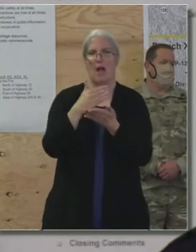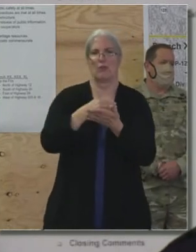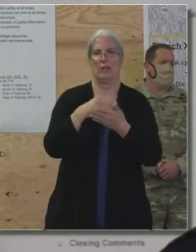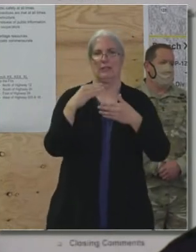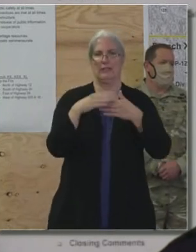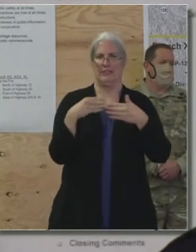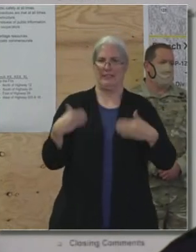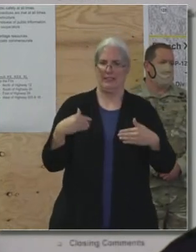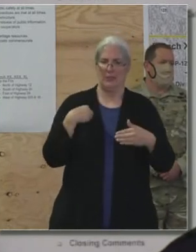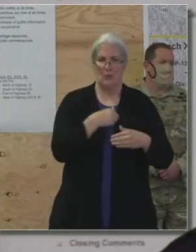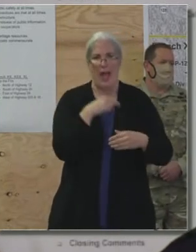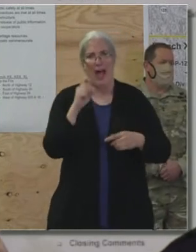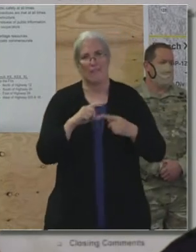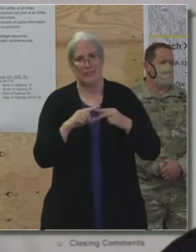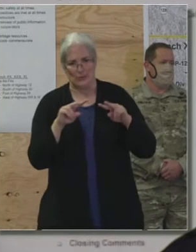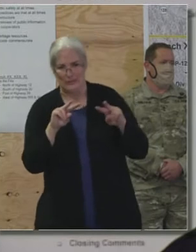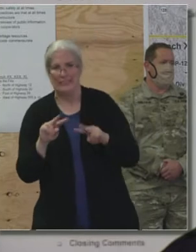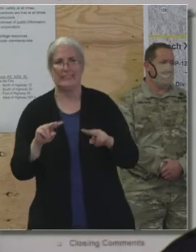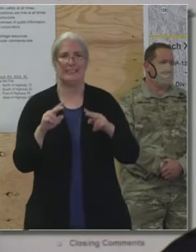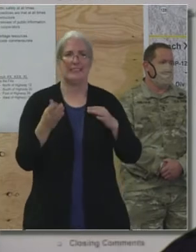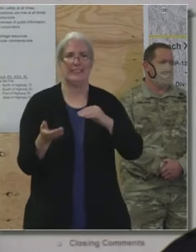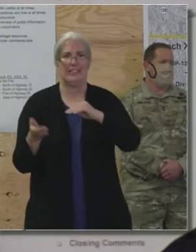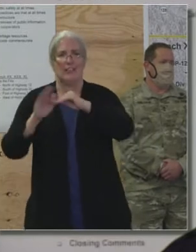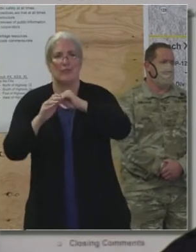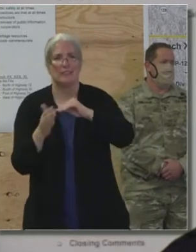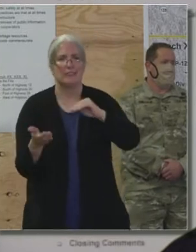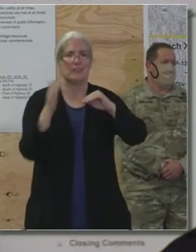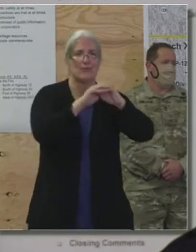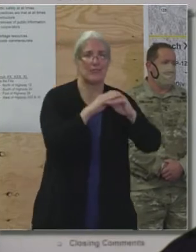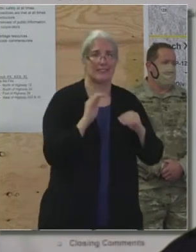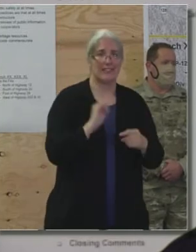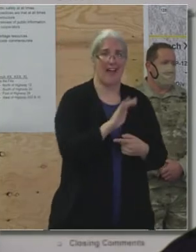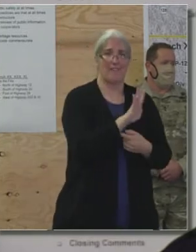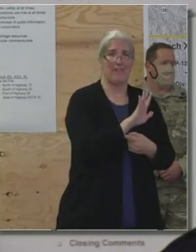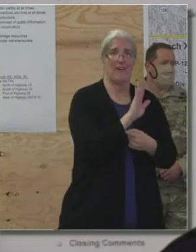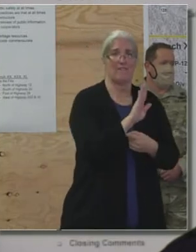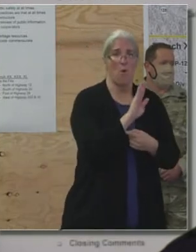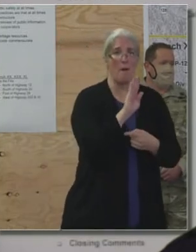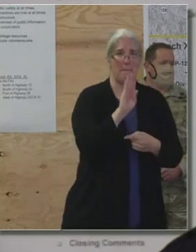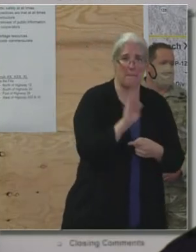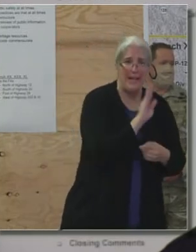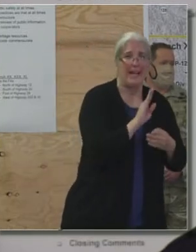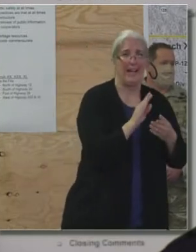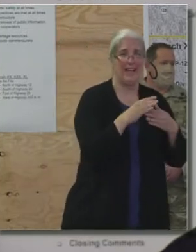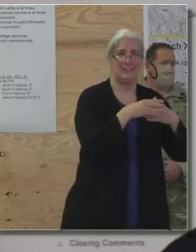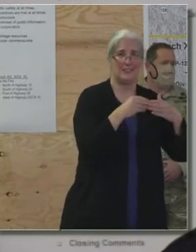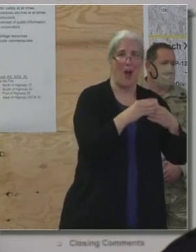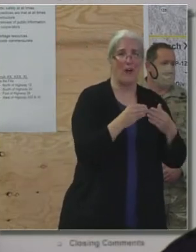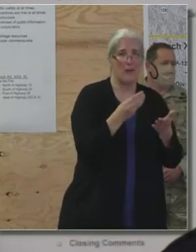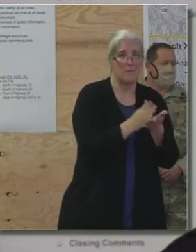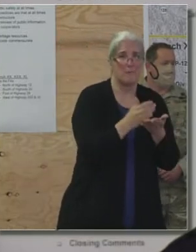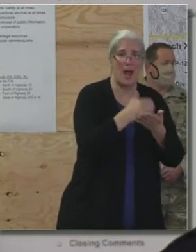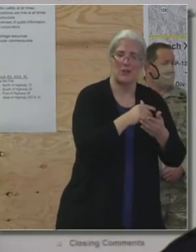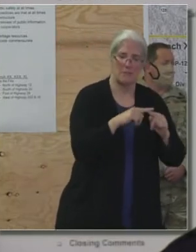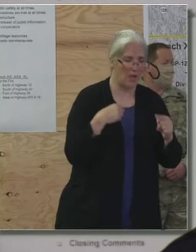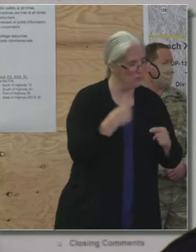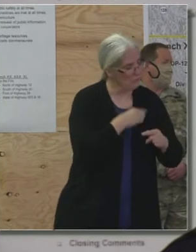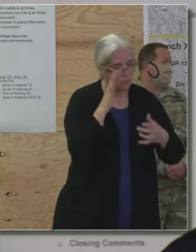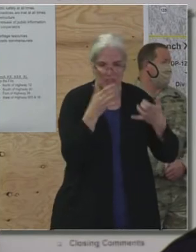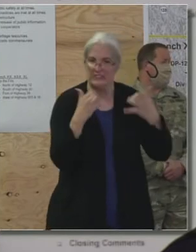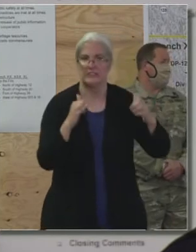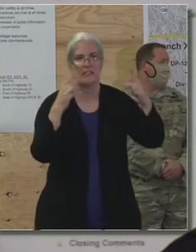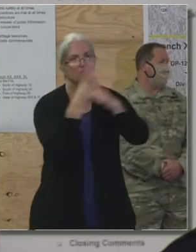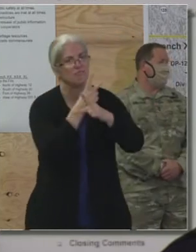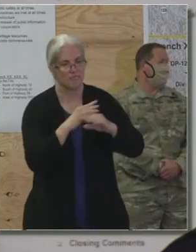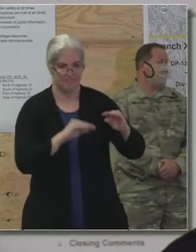53 millones los suplementos con 56 millones de la subvención federal tiempo completo no sólo por temporada